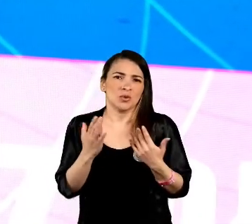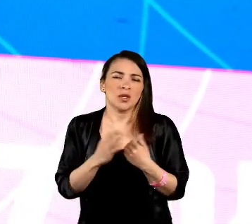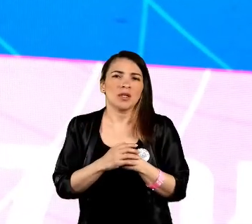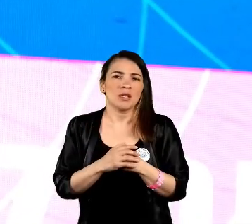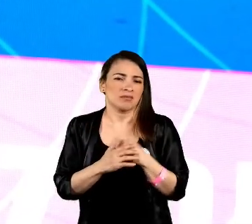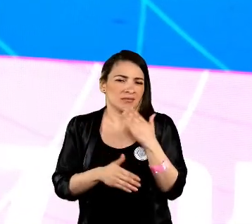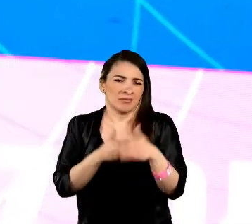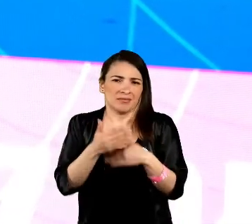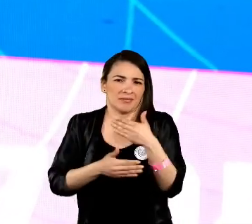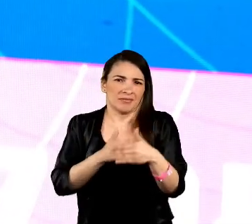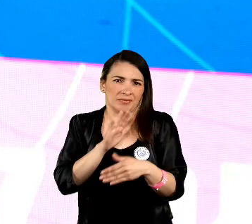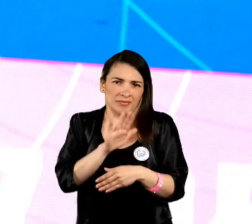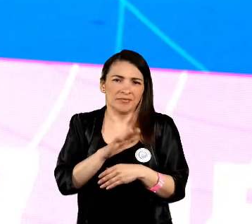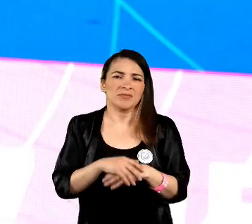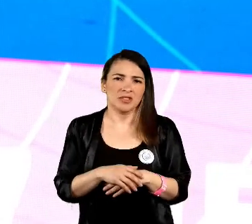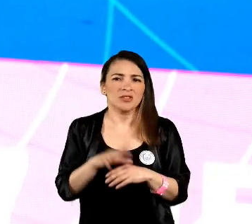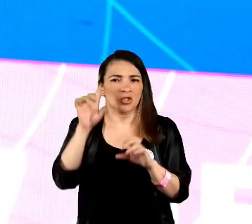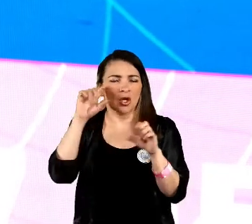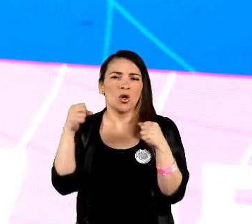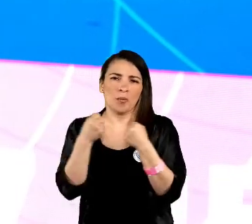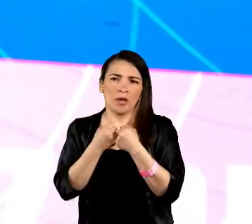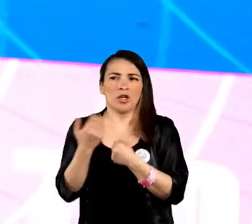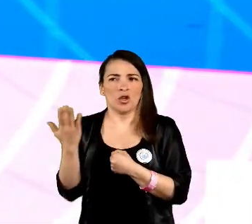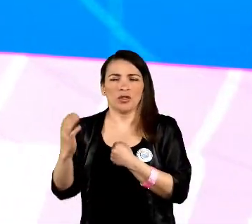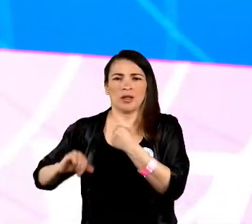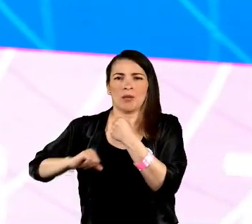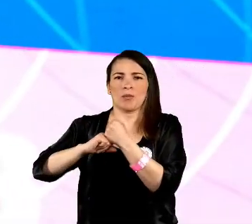de la vinculación con un pabellón